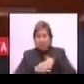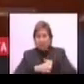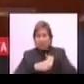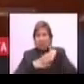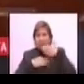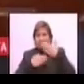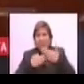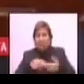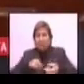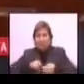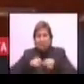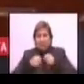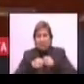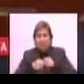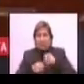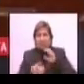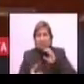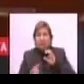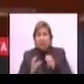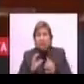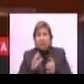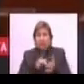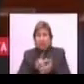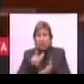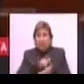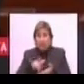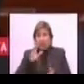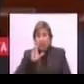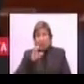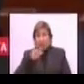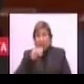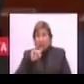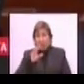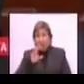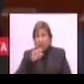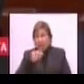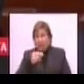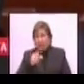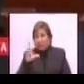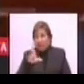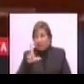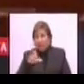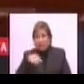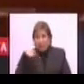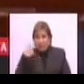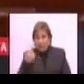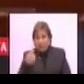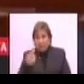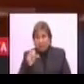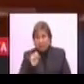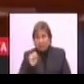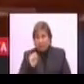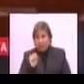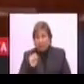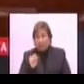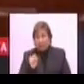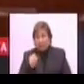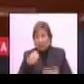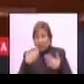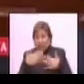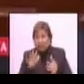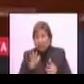el gran problema del tema de Chinchero y de repente el día lunes, después del día sábado en el que había